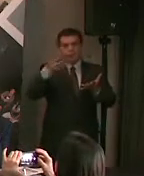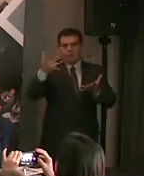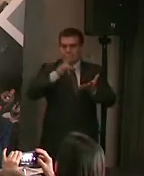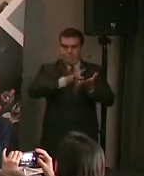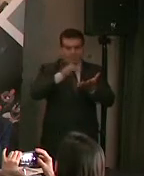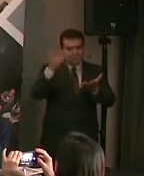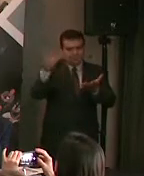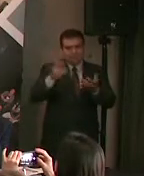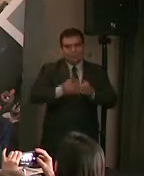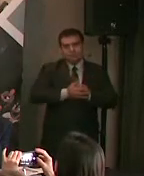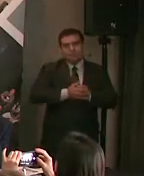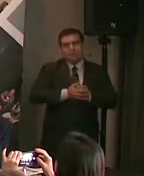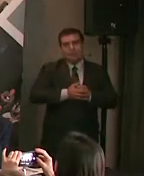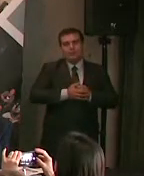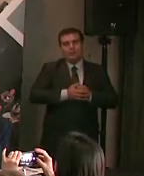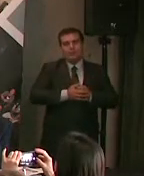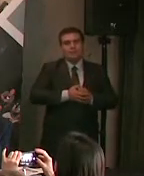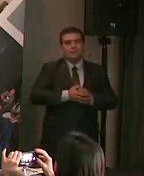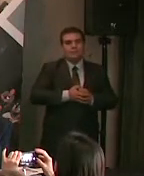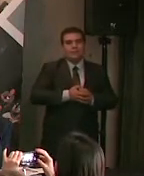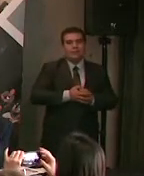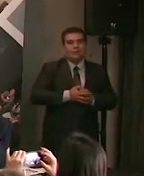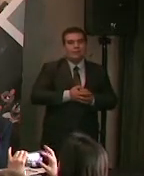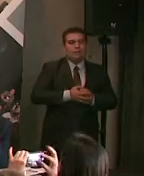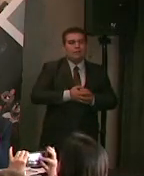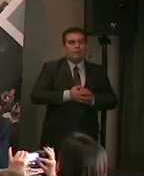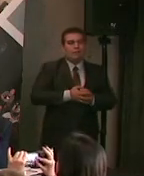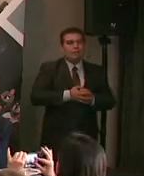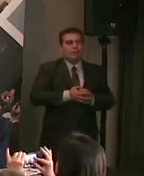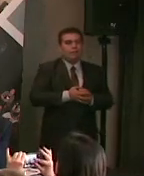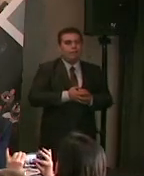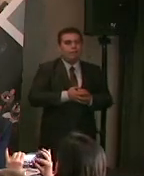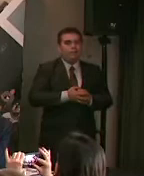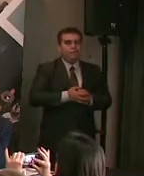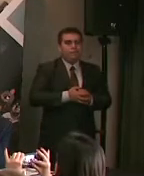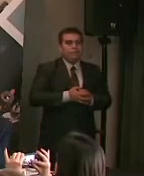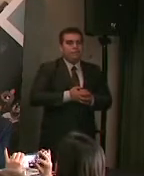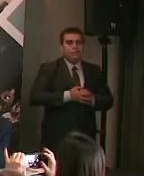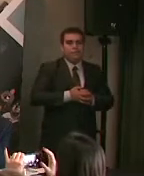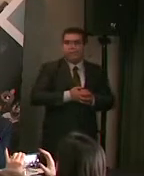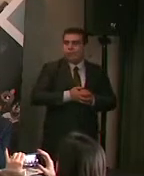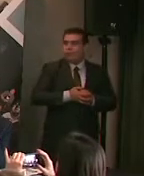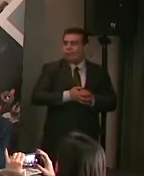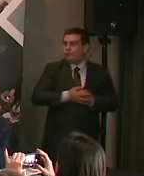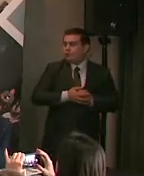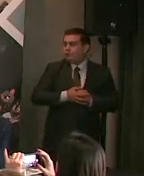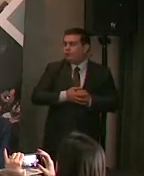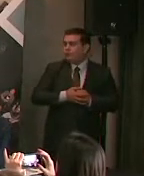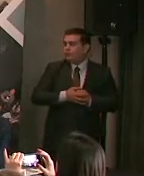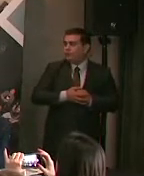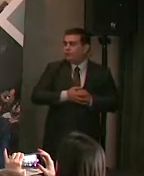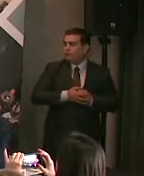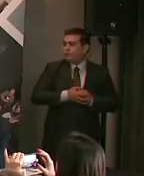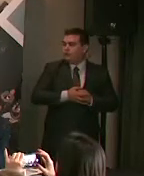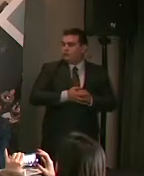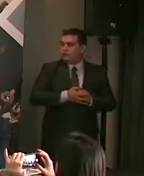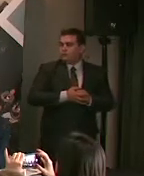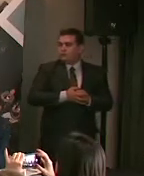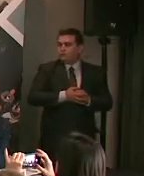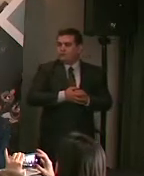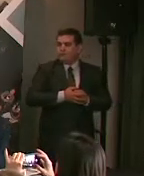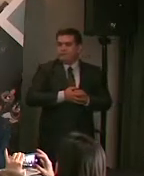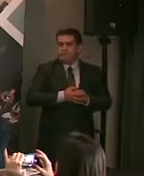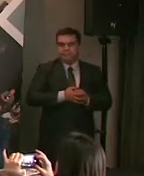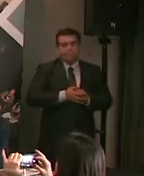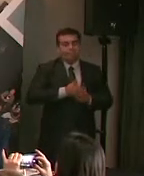convoca. Quiero destacar en primer lugar el compromiso y el trabajo que ha demostrado